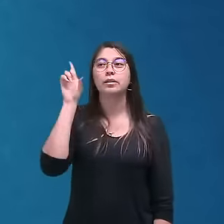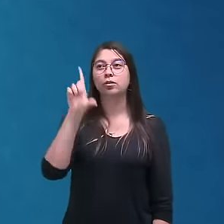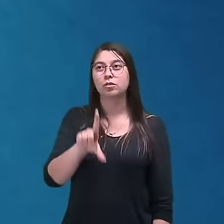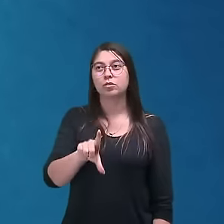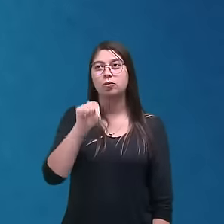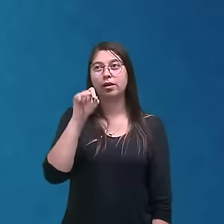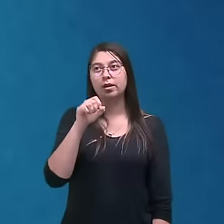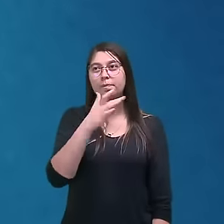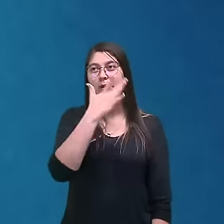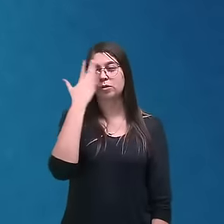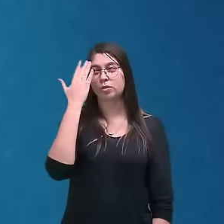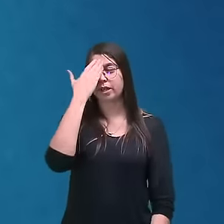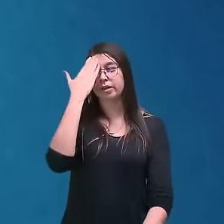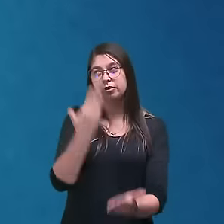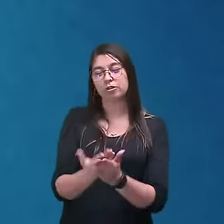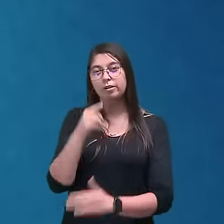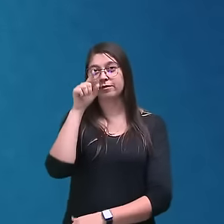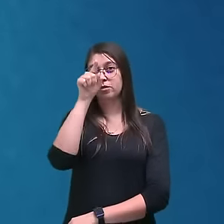llamado.